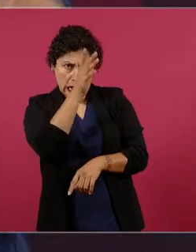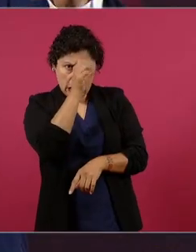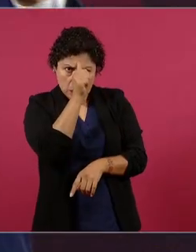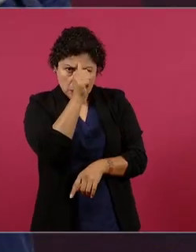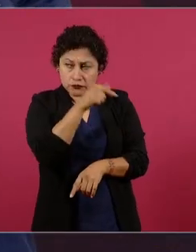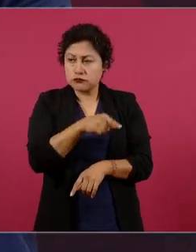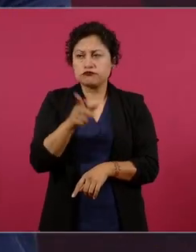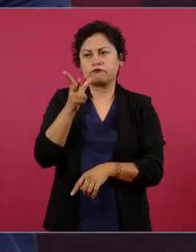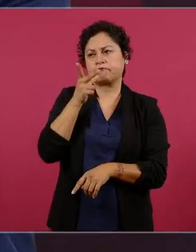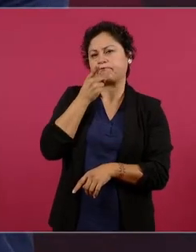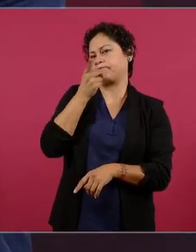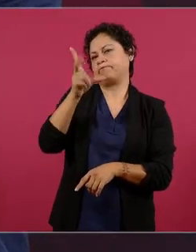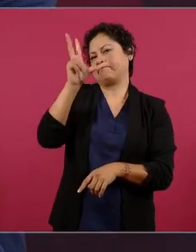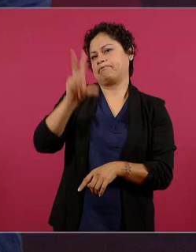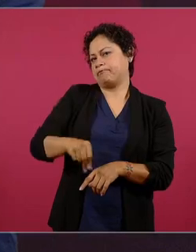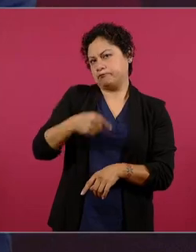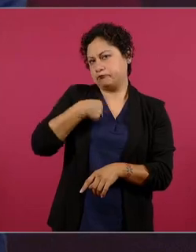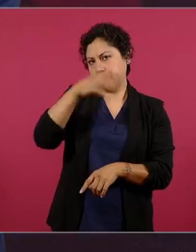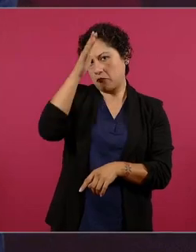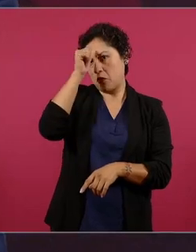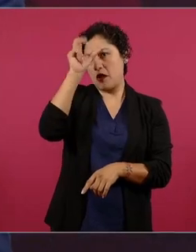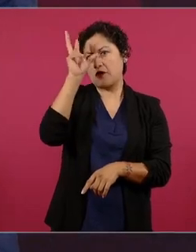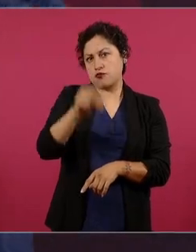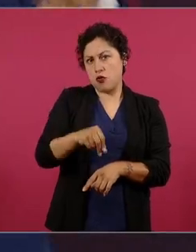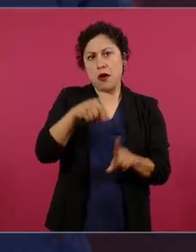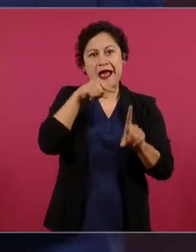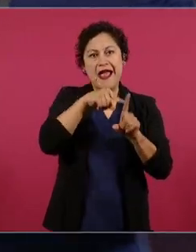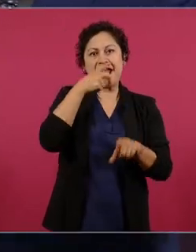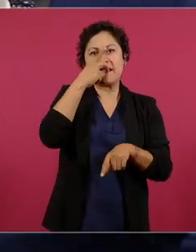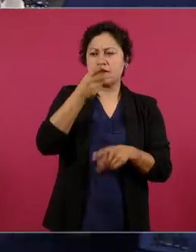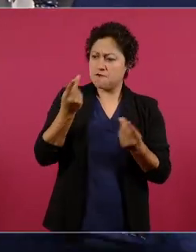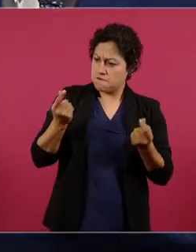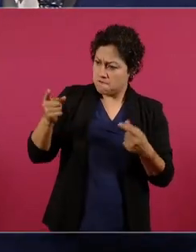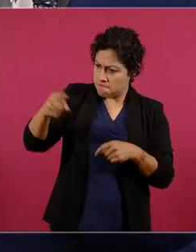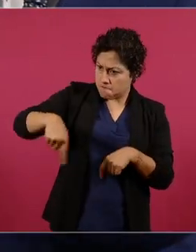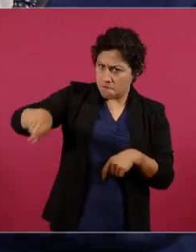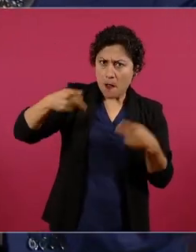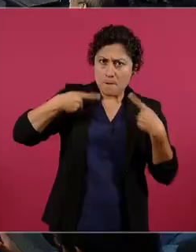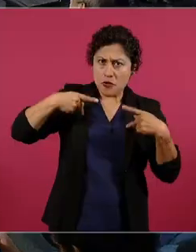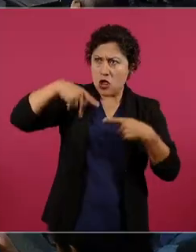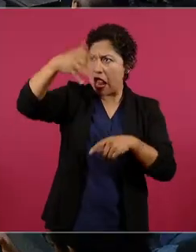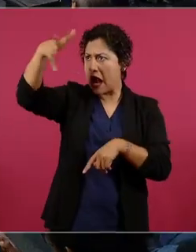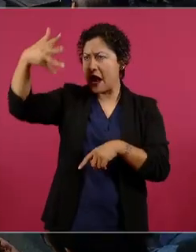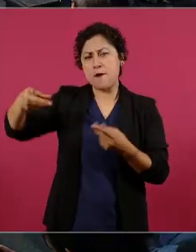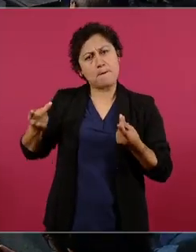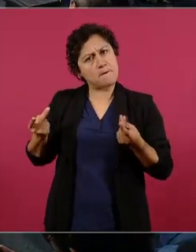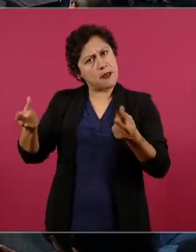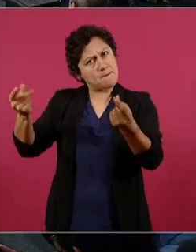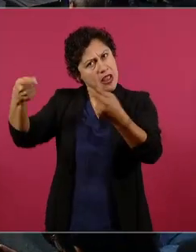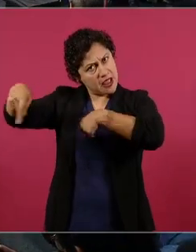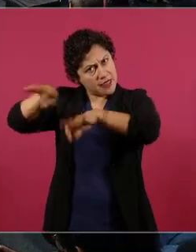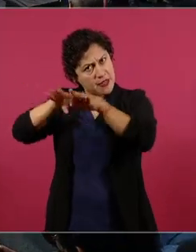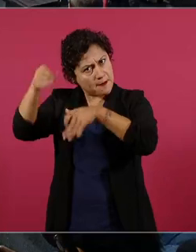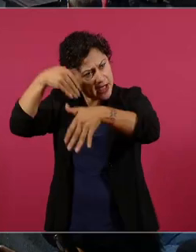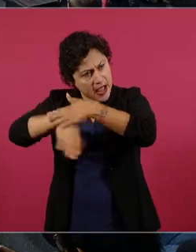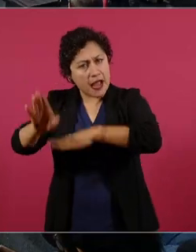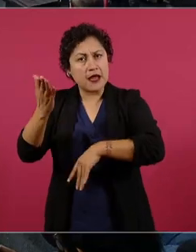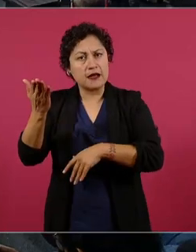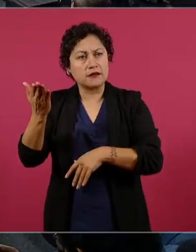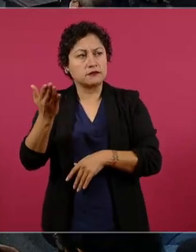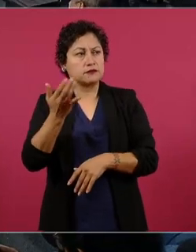que hay que poner a los adultos mayores a trabajar, como si no hubiesen trabajado toda su vida.